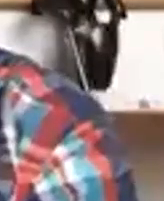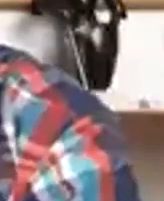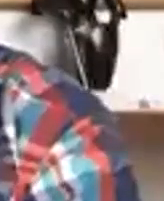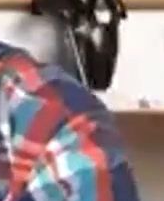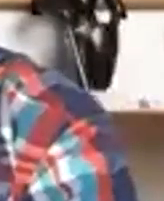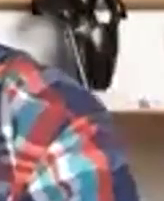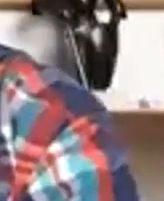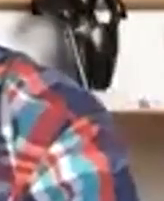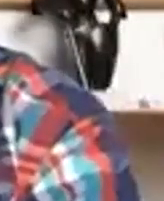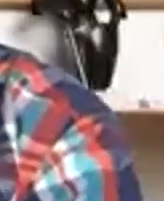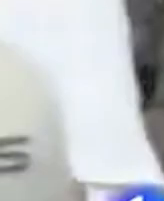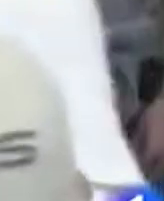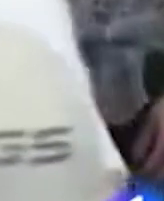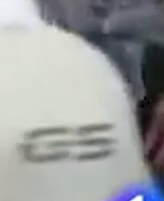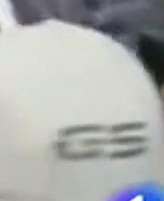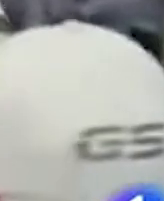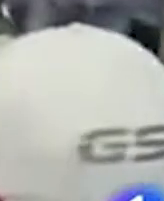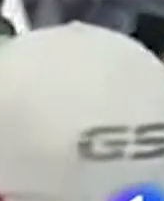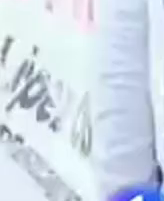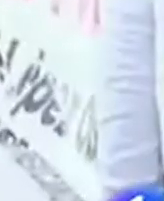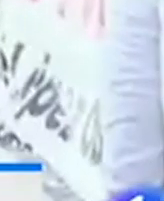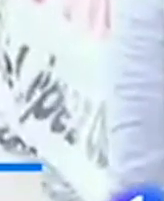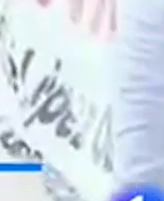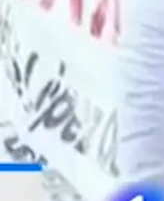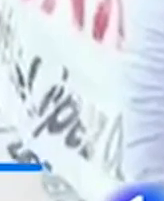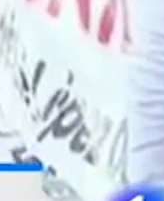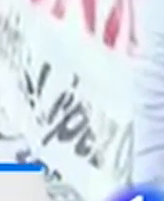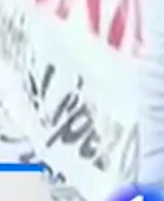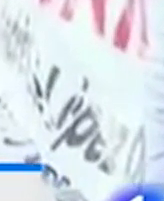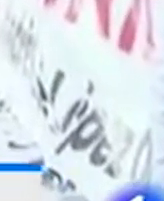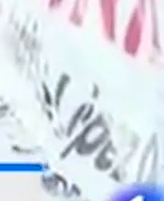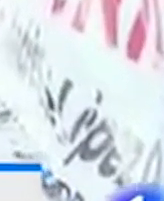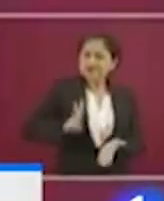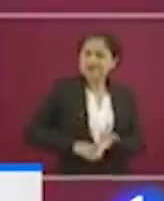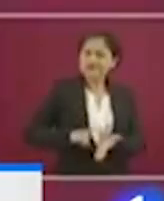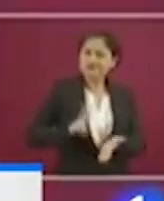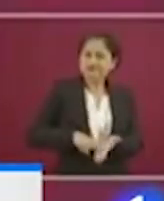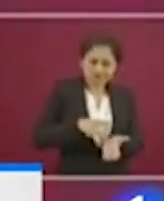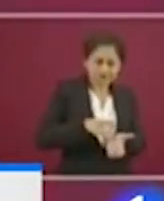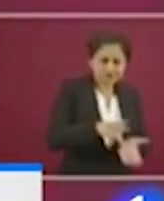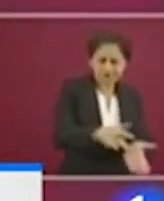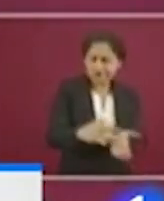del jefe del Ejecutivo. Y así los considera él, y así lo manifiesta, como